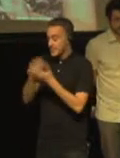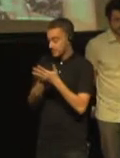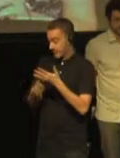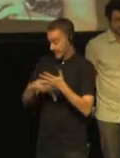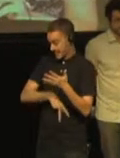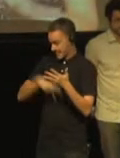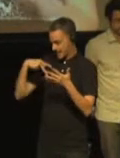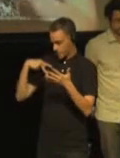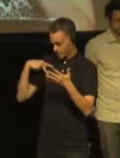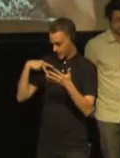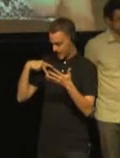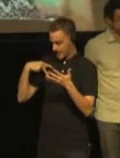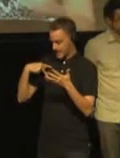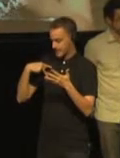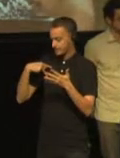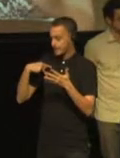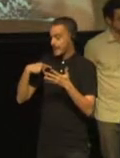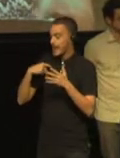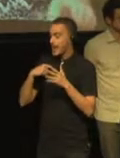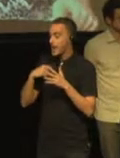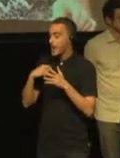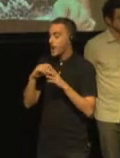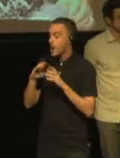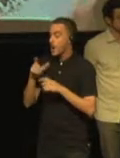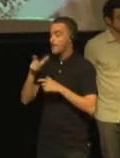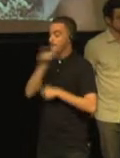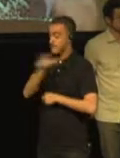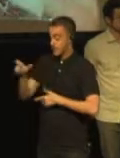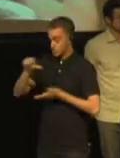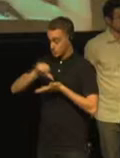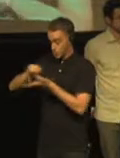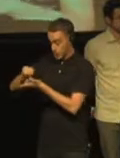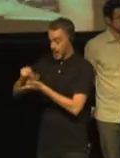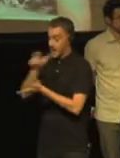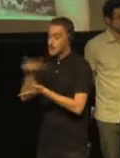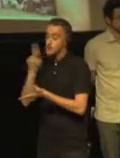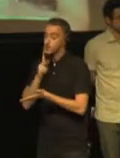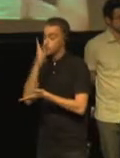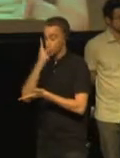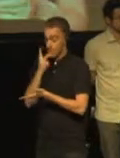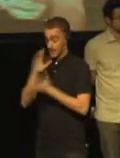la población total sordociega dentro de la población general del país.